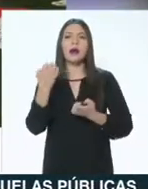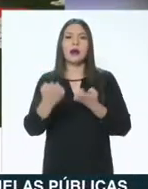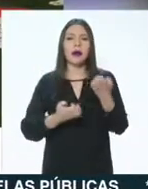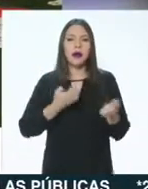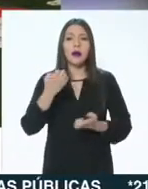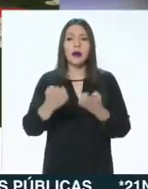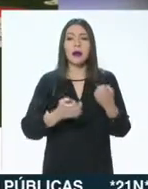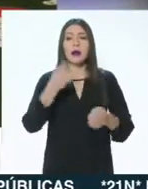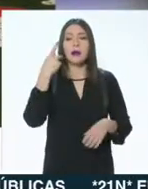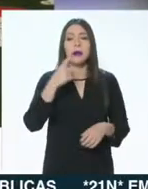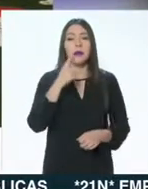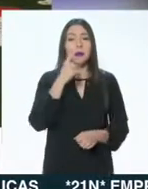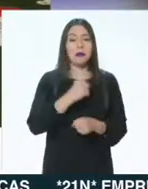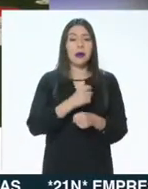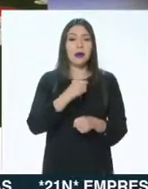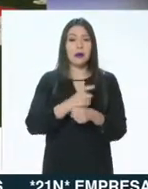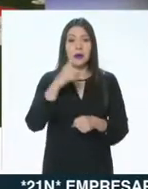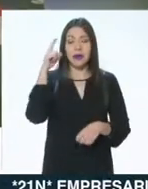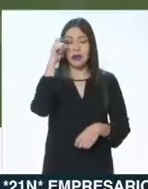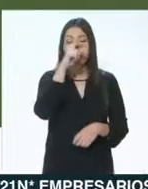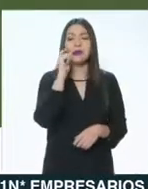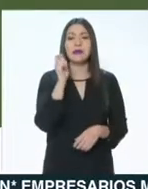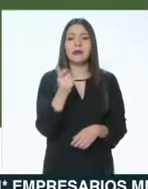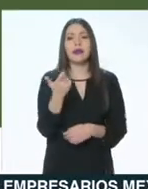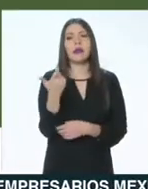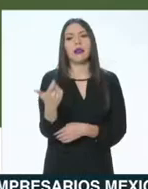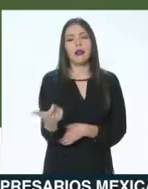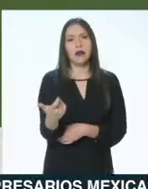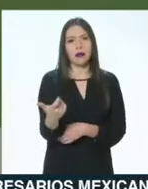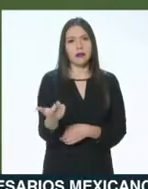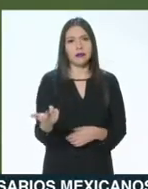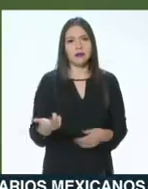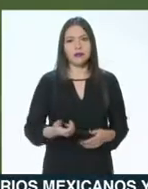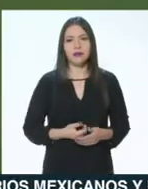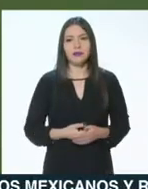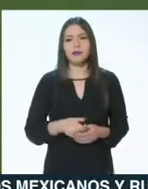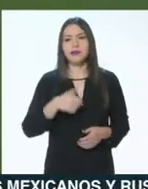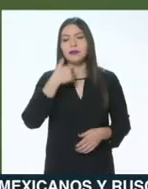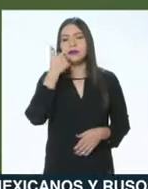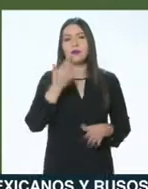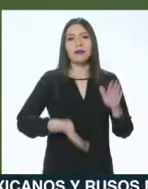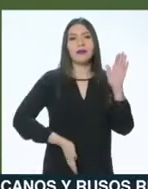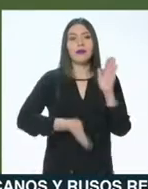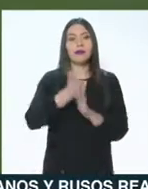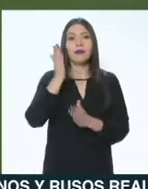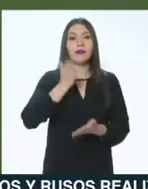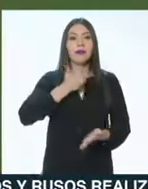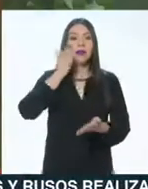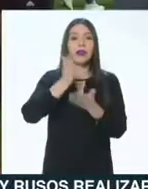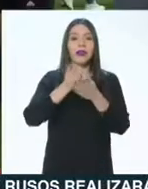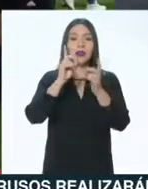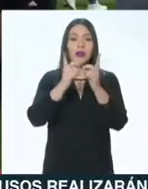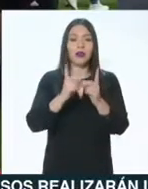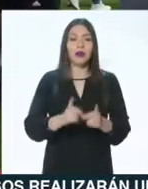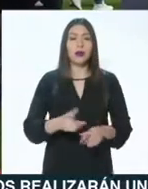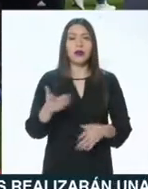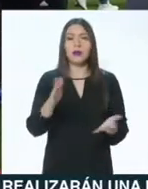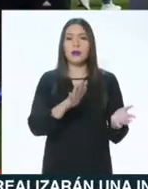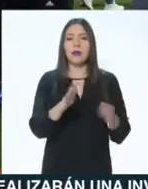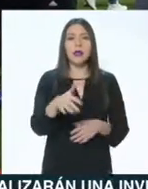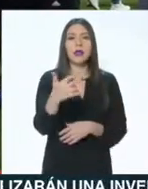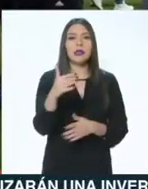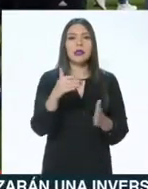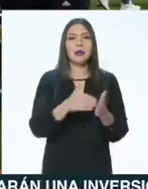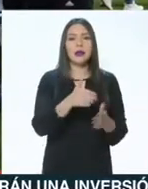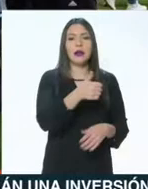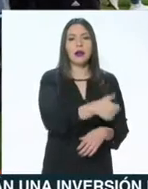pero la primera traba fue el dinero. Para ir a un torneo de este tipo son 15,000 pesos aproximadamente por persona.